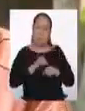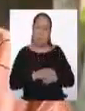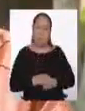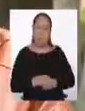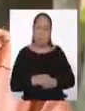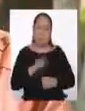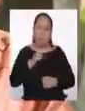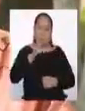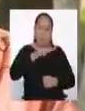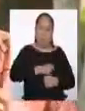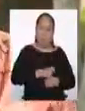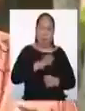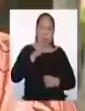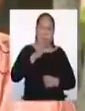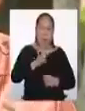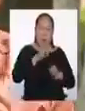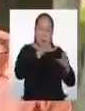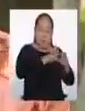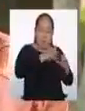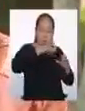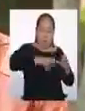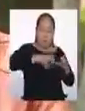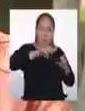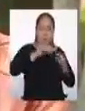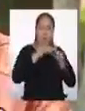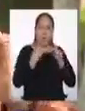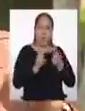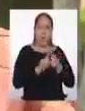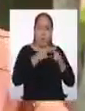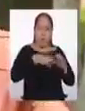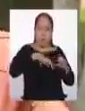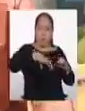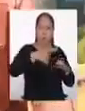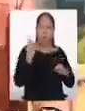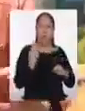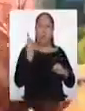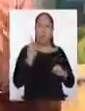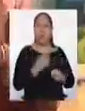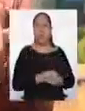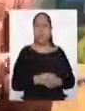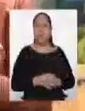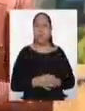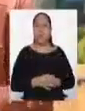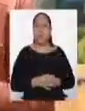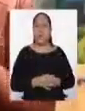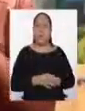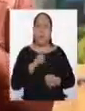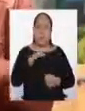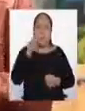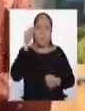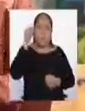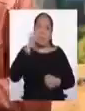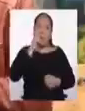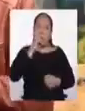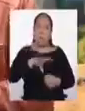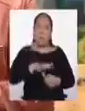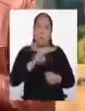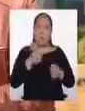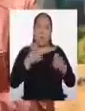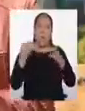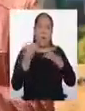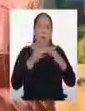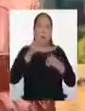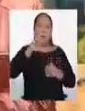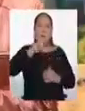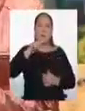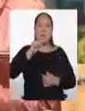por lo que se tuvo que armar 4 destacamentos que iban a actuar en forma independiente. Es por eso que decimos que la batalla de Zarumilla es